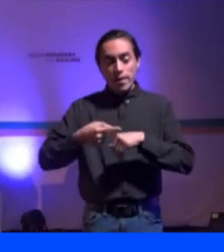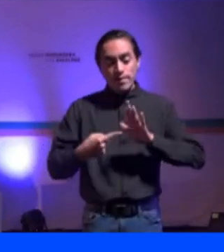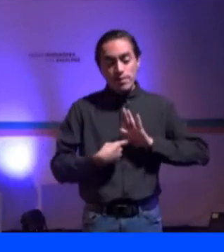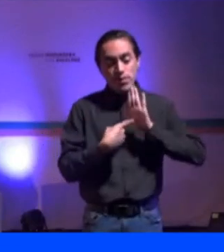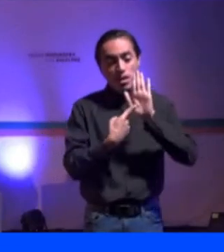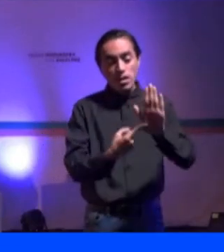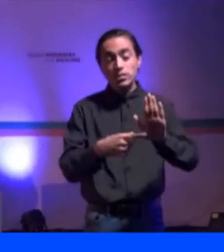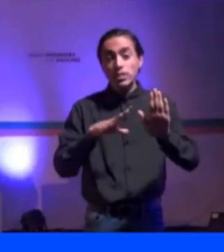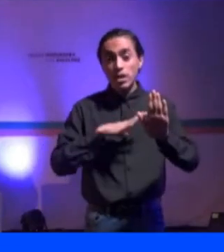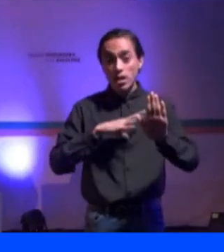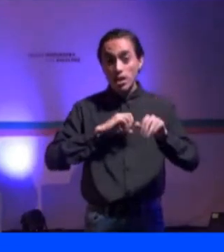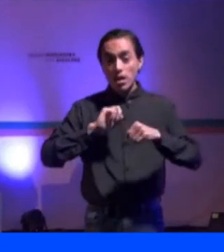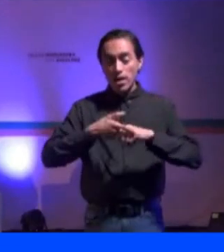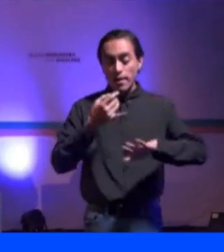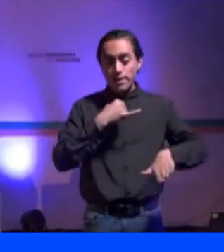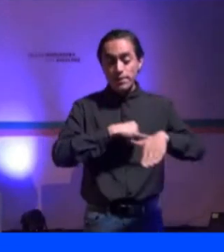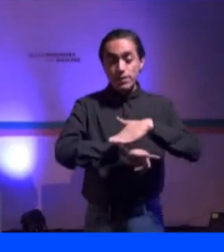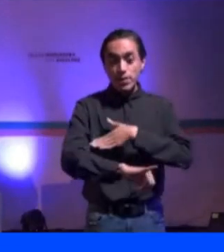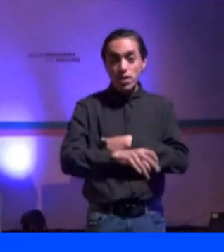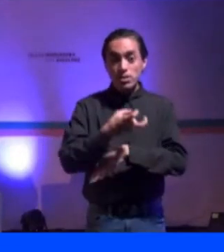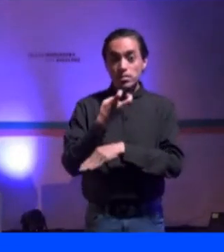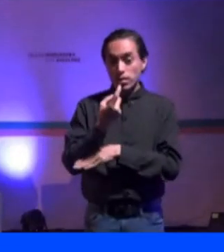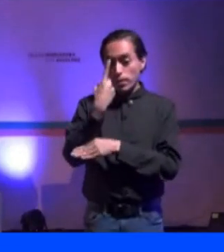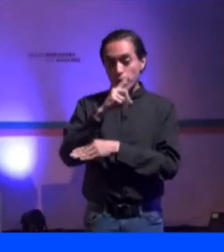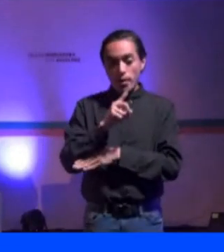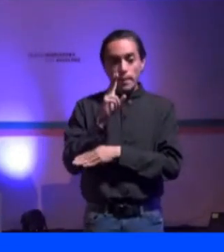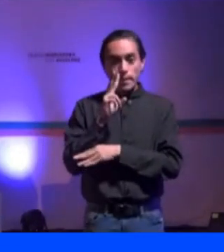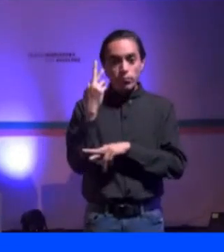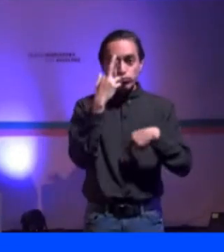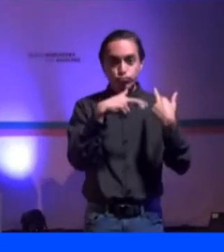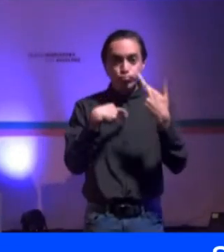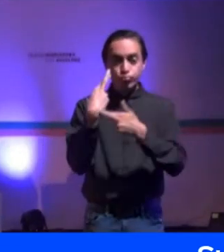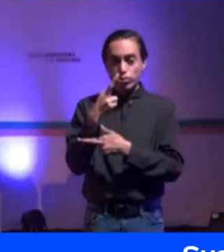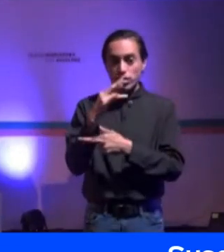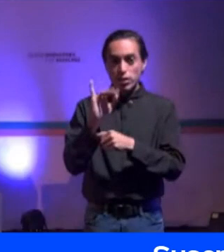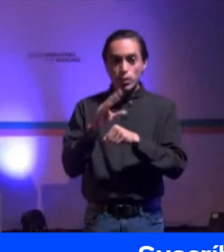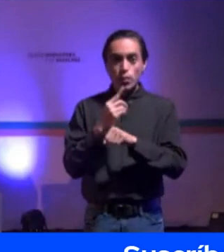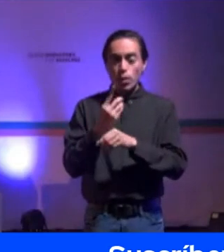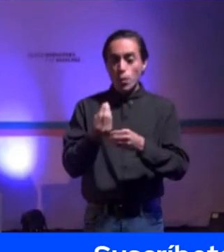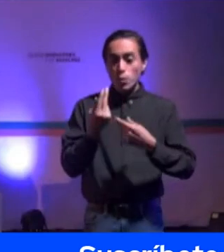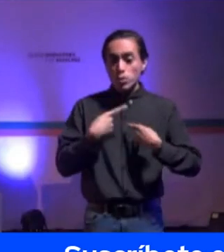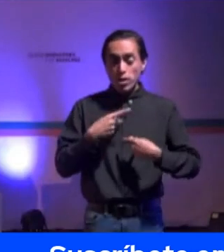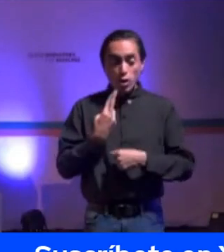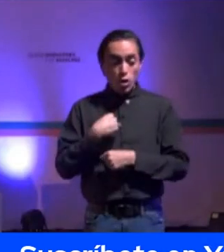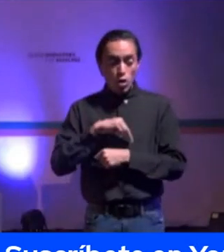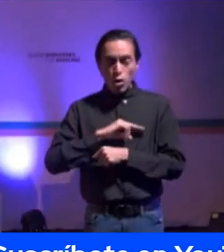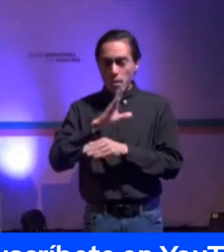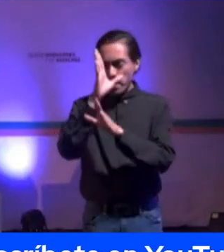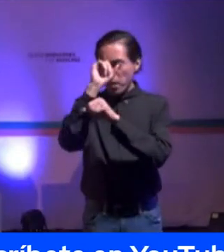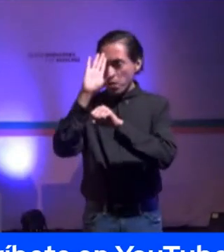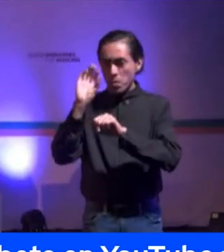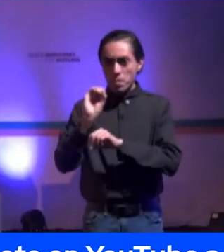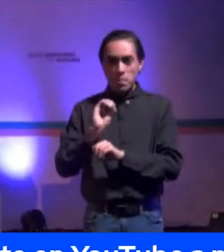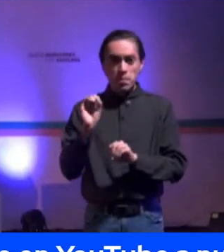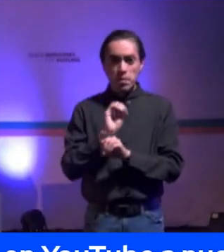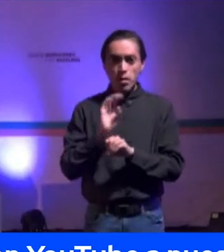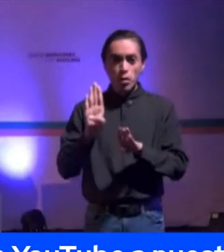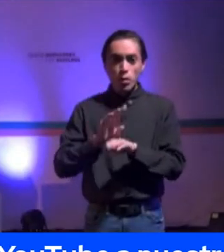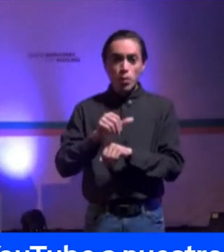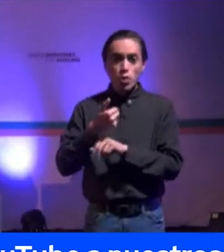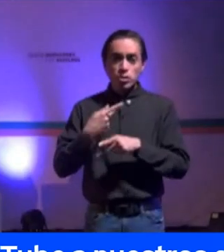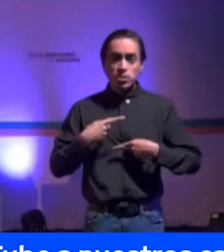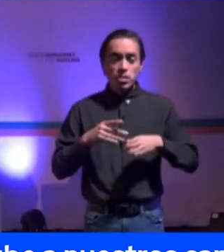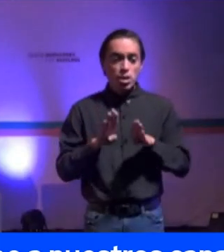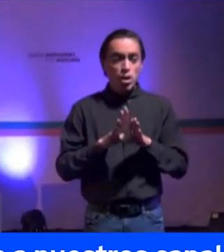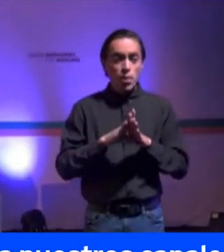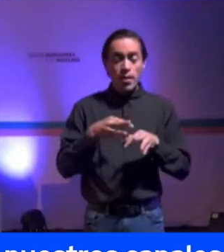argumento y se tiene que poner y meter a profundidad y ver qué es lo que está pasando. Creo que muchos de nosotros no estamos de acuerdo con un tema relacionado con cómo se ha